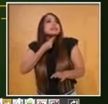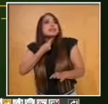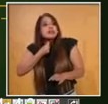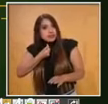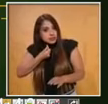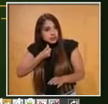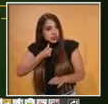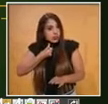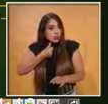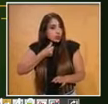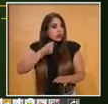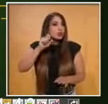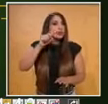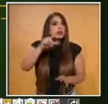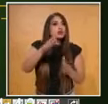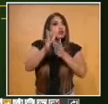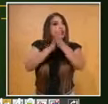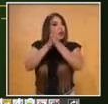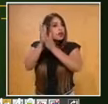¿A qué es?